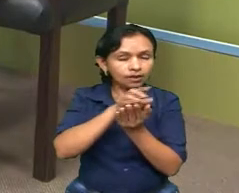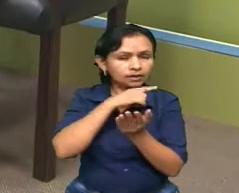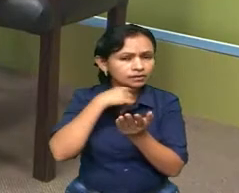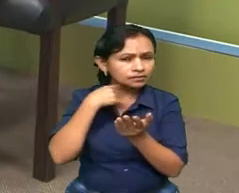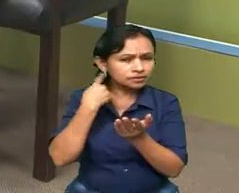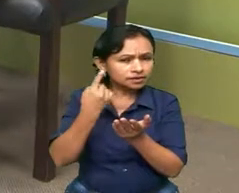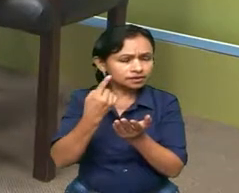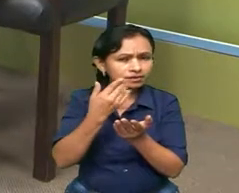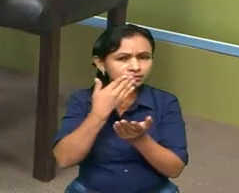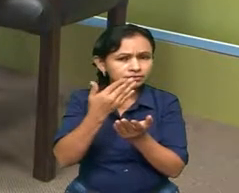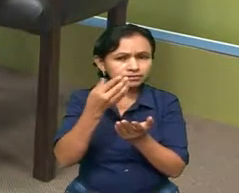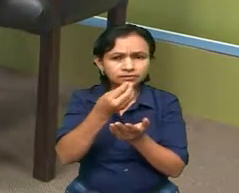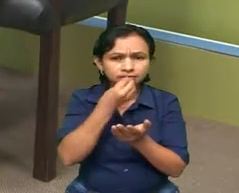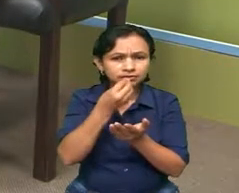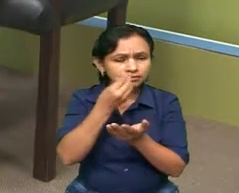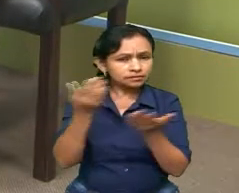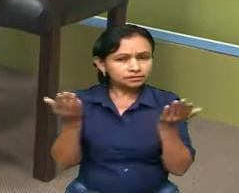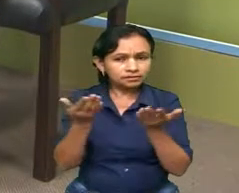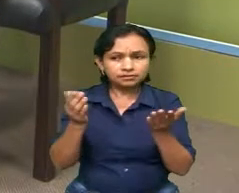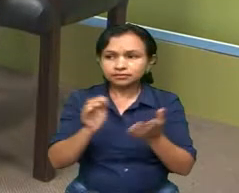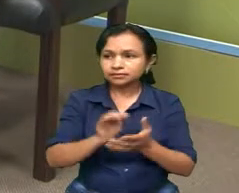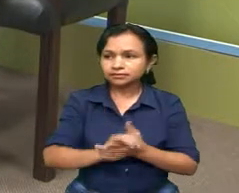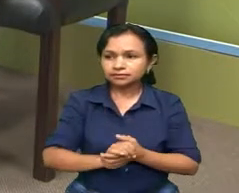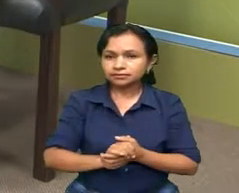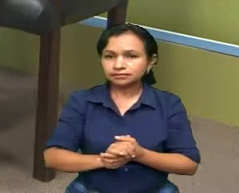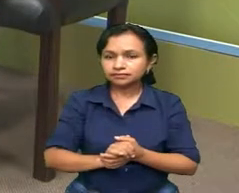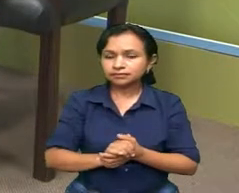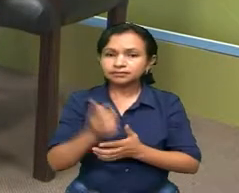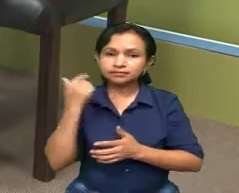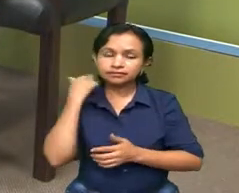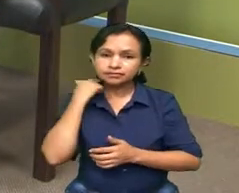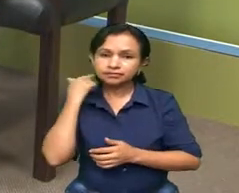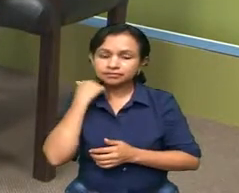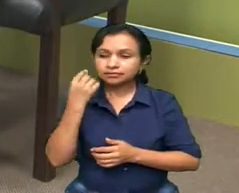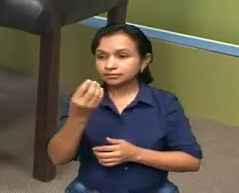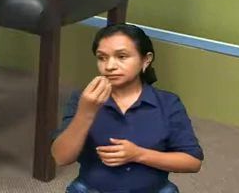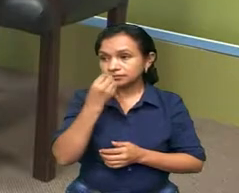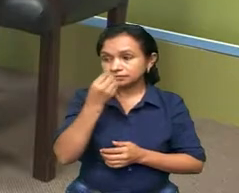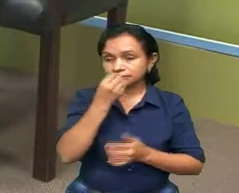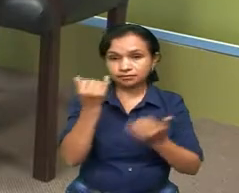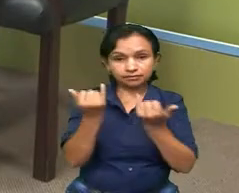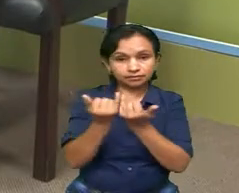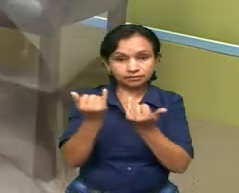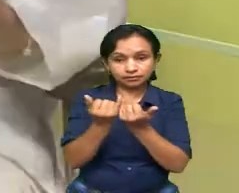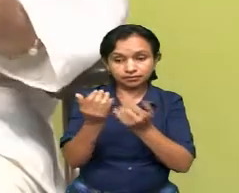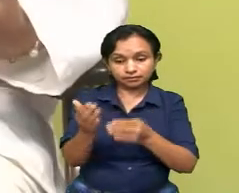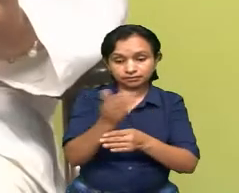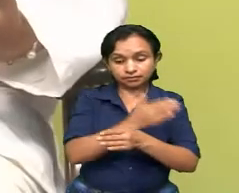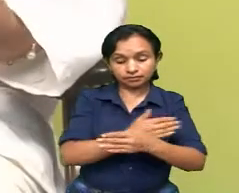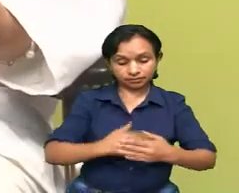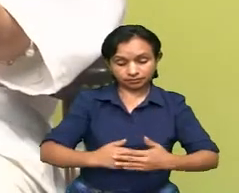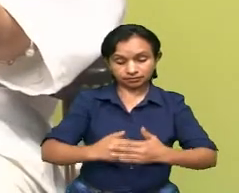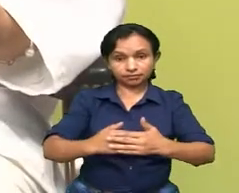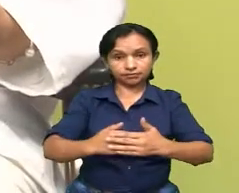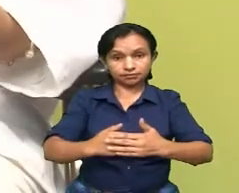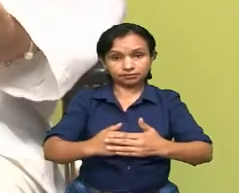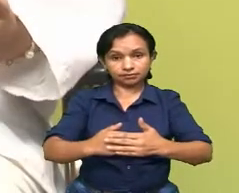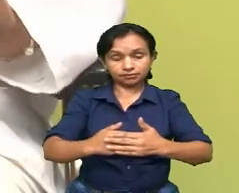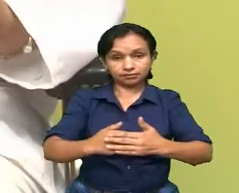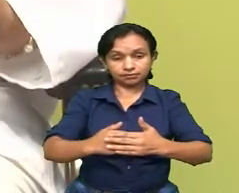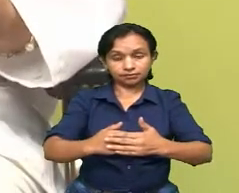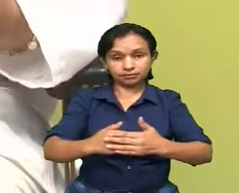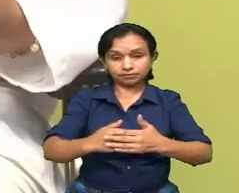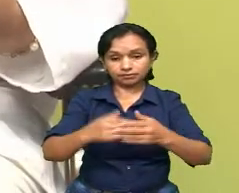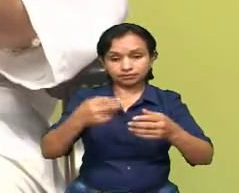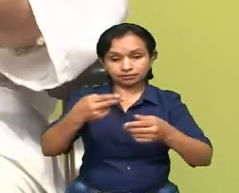tan recomendable es esta alimentación? Siempre la alimentación debe ser igual que cuando estamos embarazadas, porque siempre estamos perdiendo